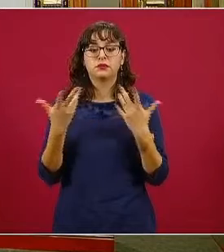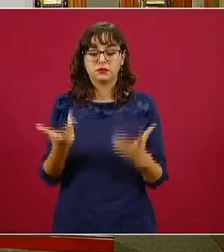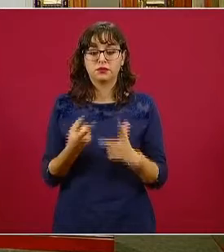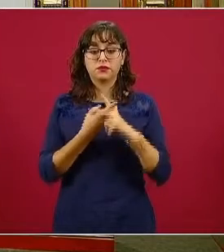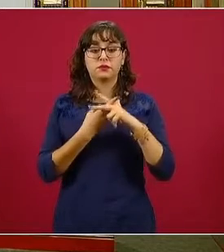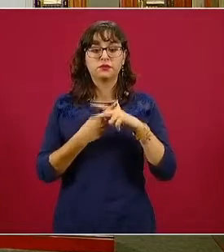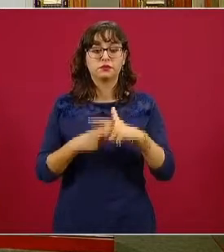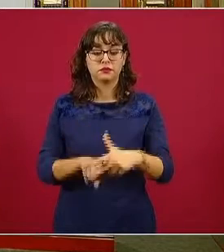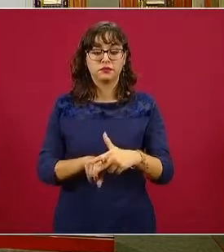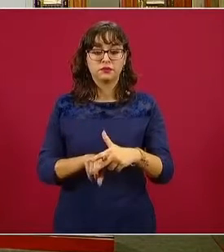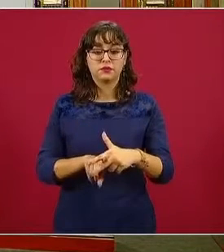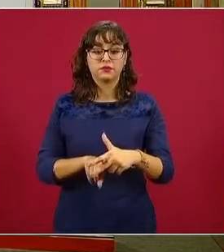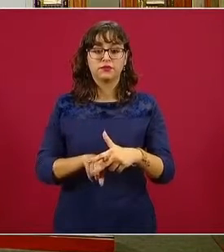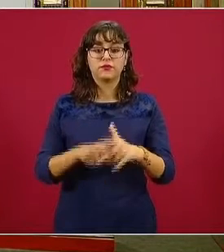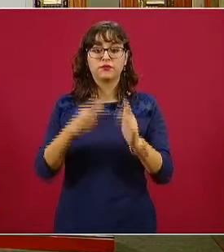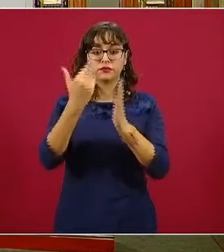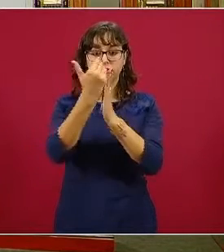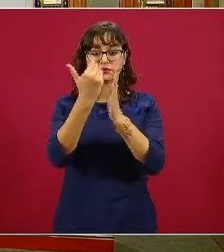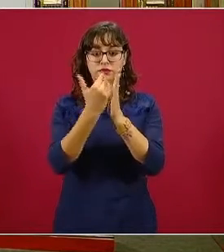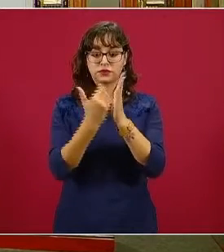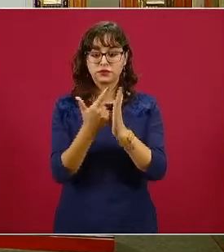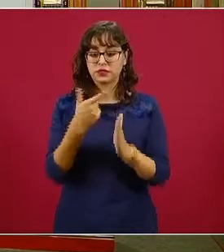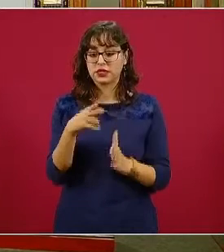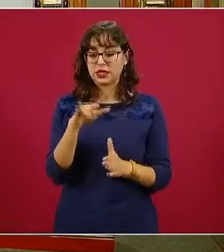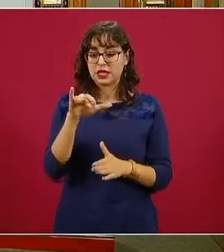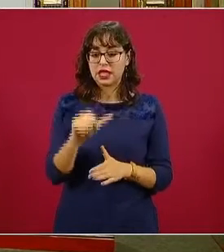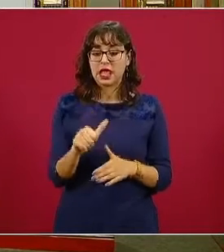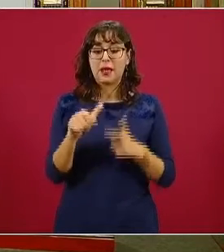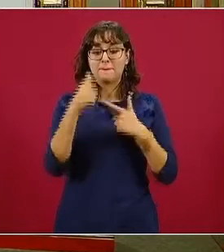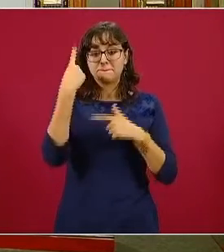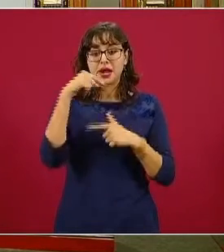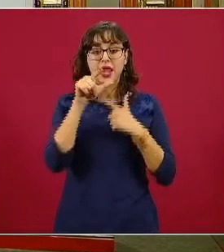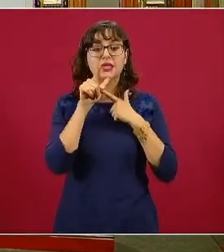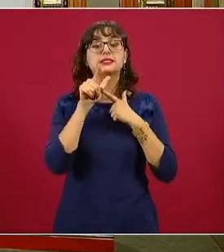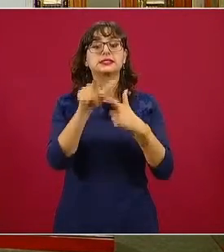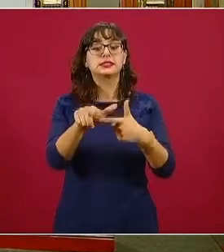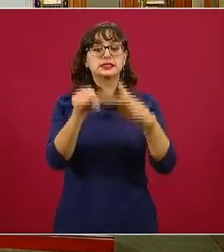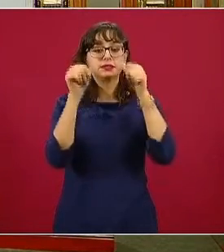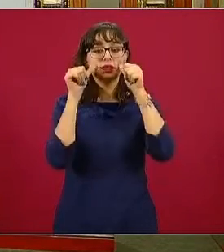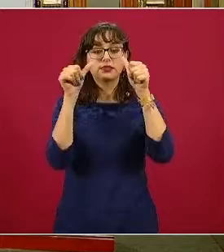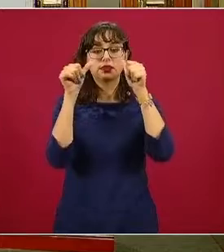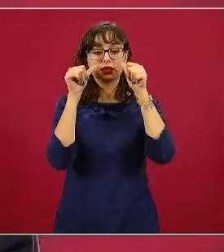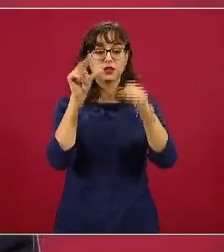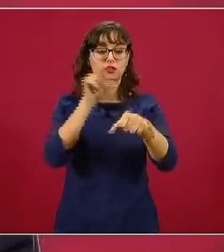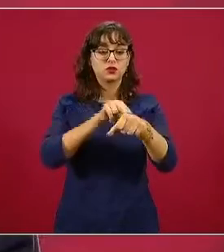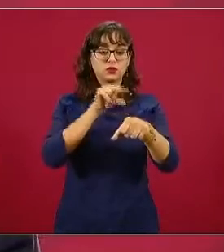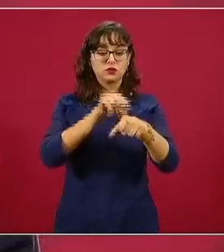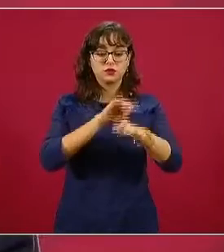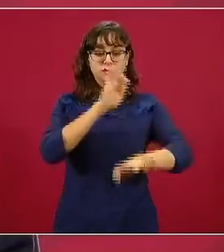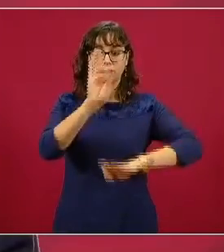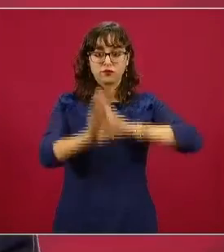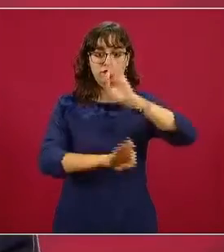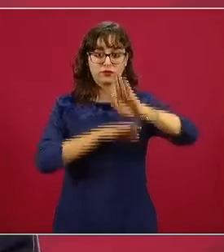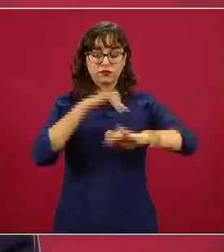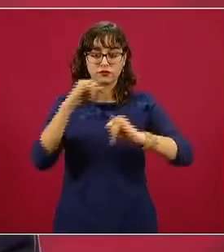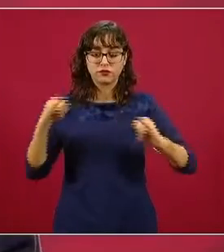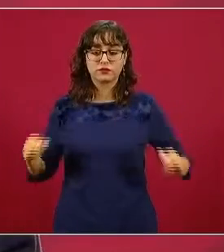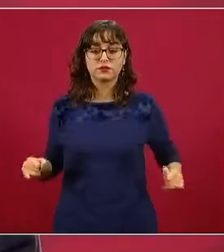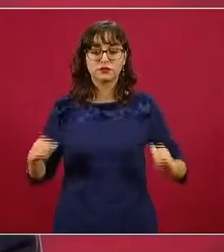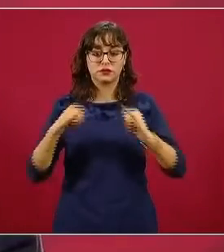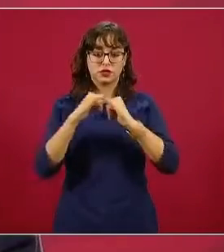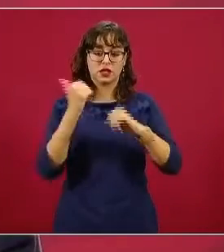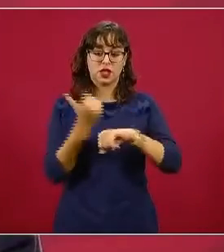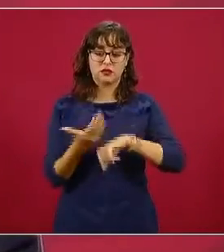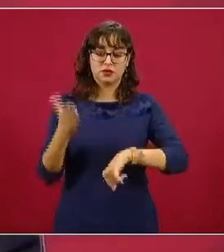estaremos hablando de la guía de continuidad de operaciones de la atención médica en las instituciones de la